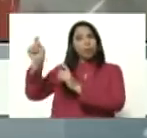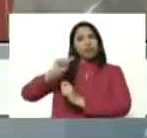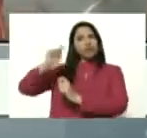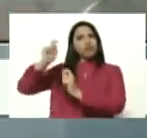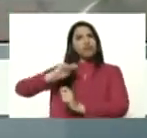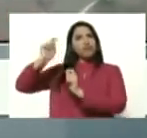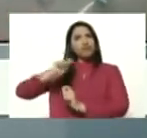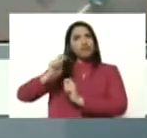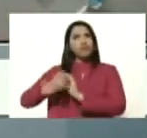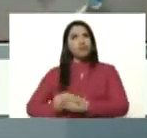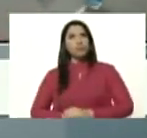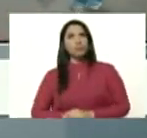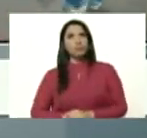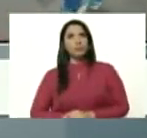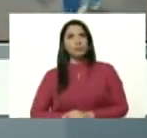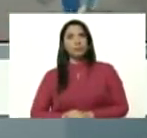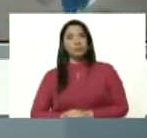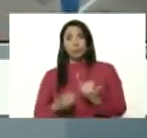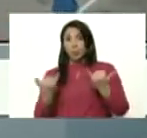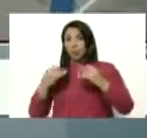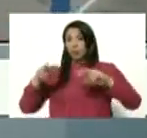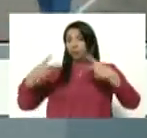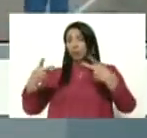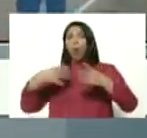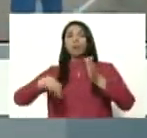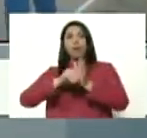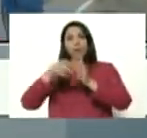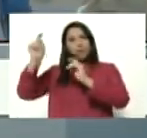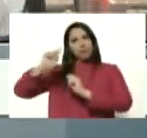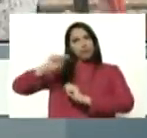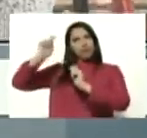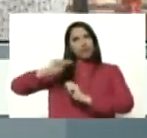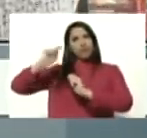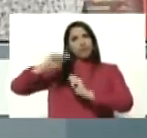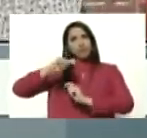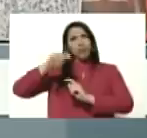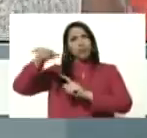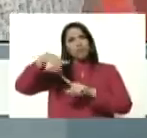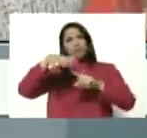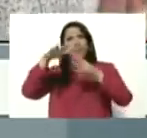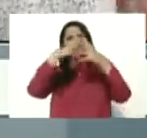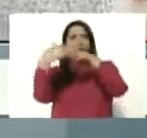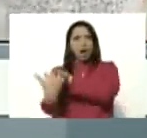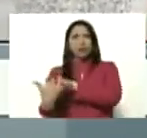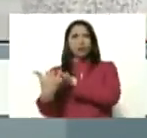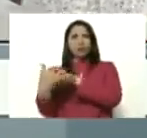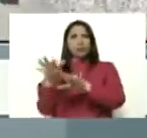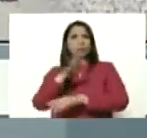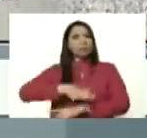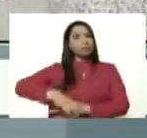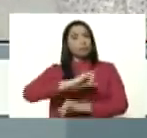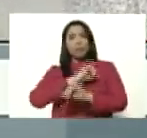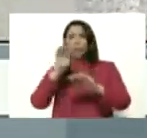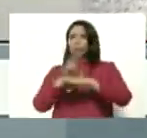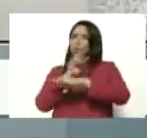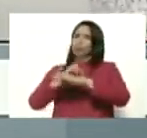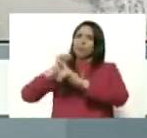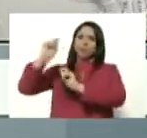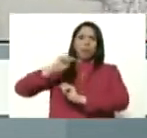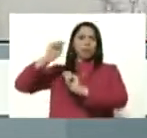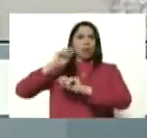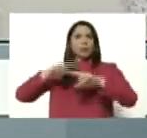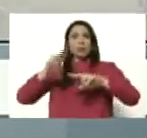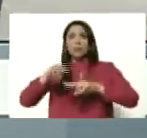del papagayo. Está de moda en montañas, barrios, llanos, papagayo. Los